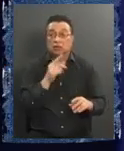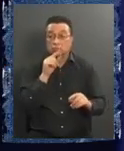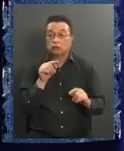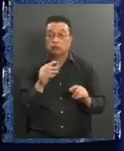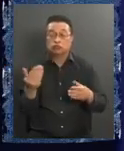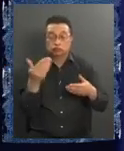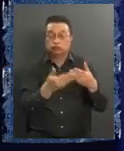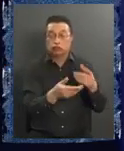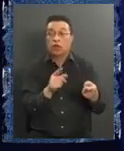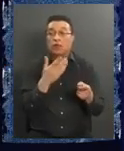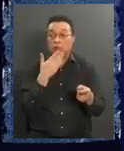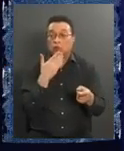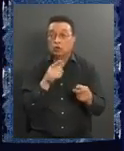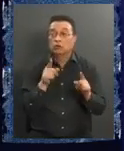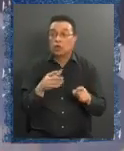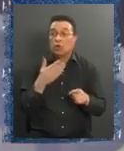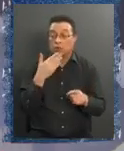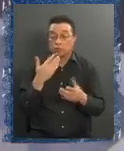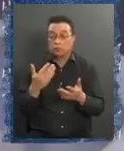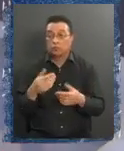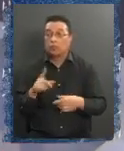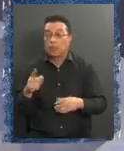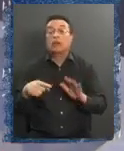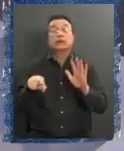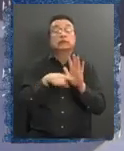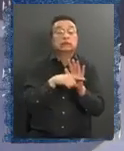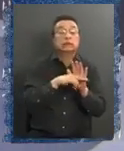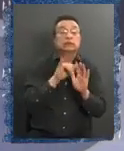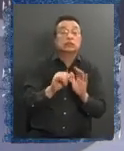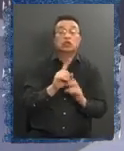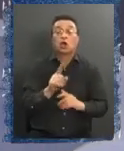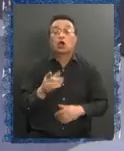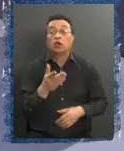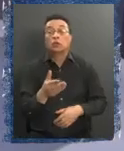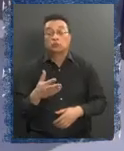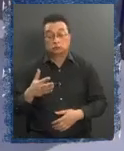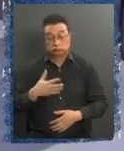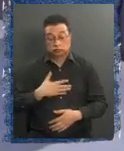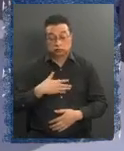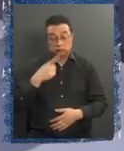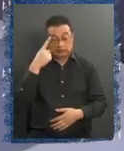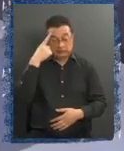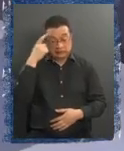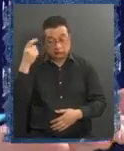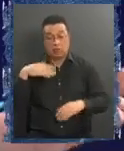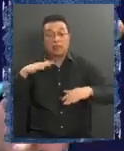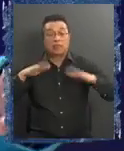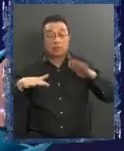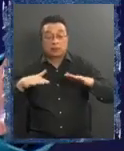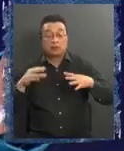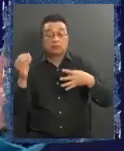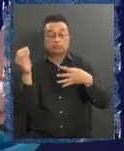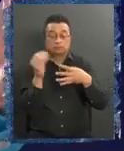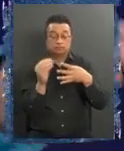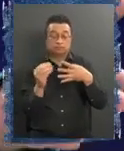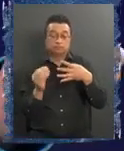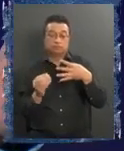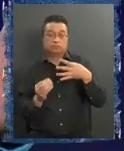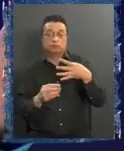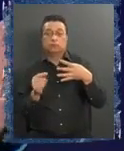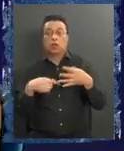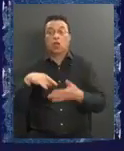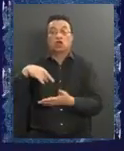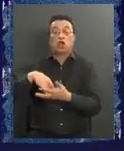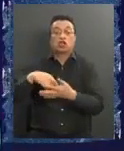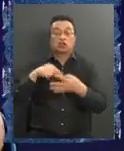también. Así que el antecedente ya, incluso anterior. ¿Va a ser perjudicial o no, Elsa? Mira, yo creo que depende de la composición del Congreso